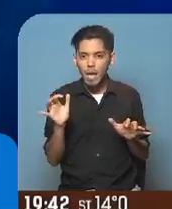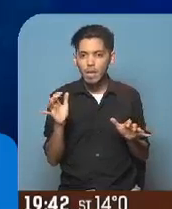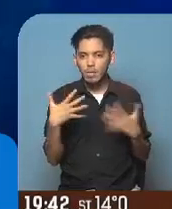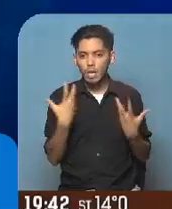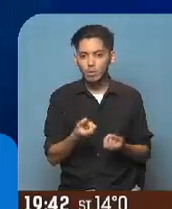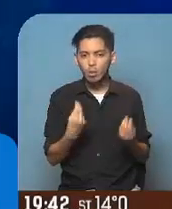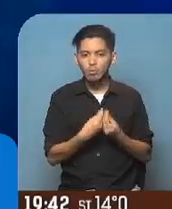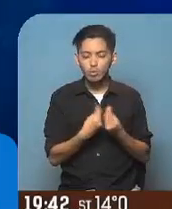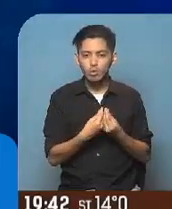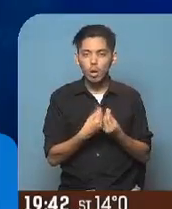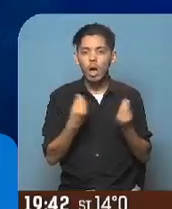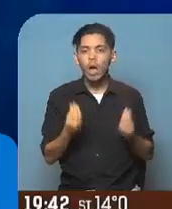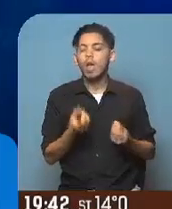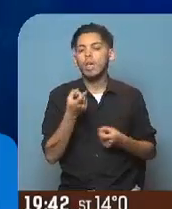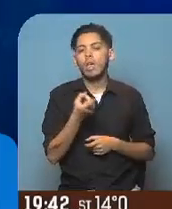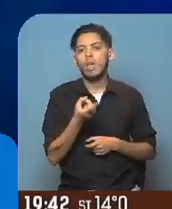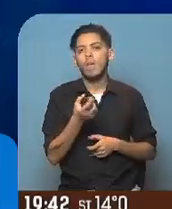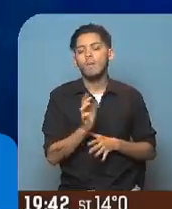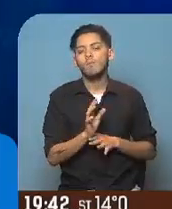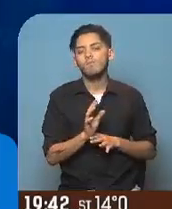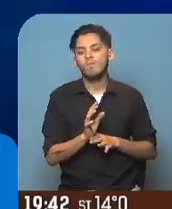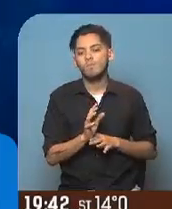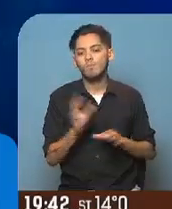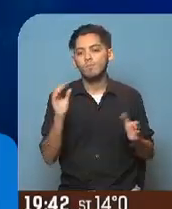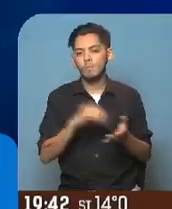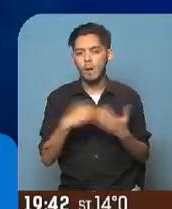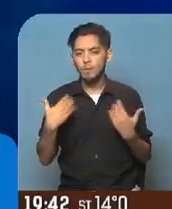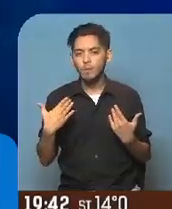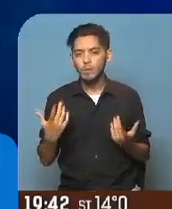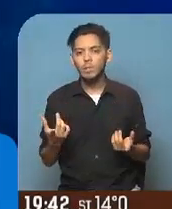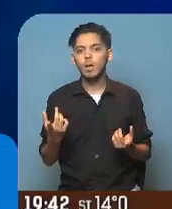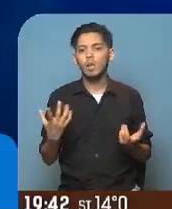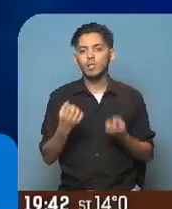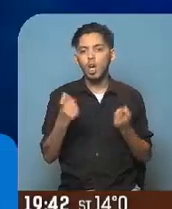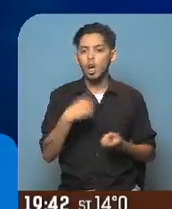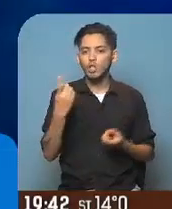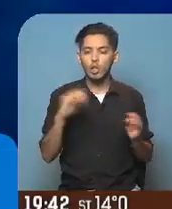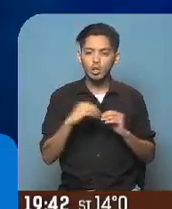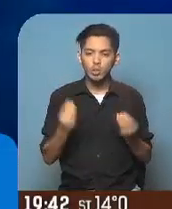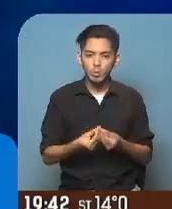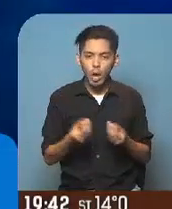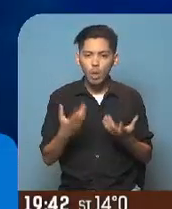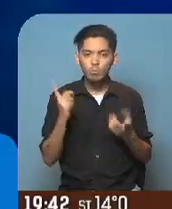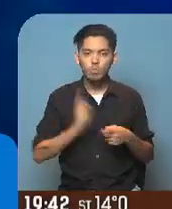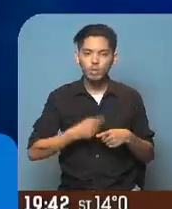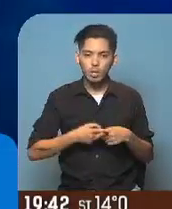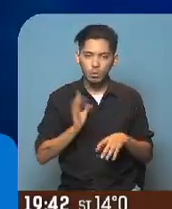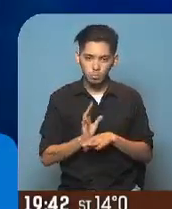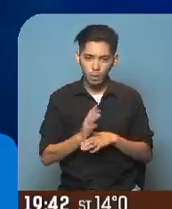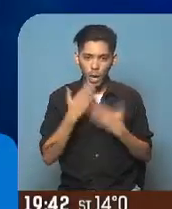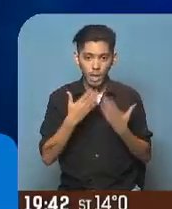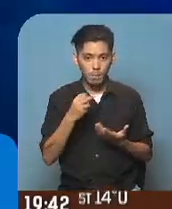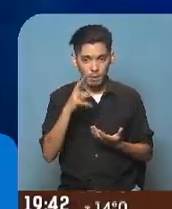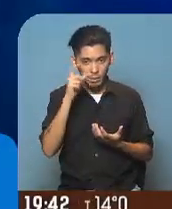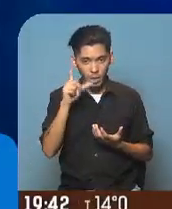que este digamos haya muchas más posibilidades de lograr otro tipo de resultados positivos gracias marcelo y